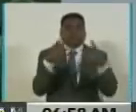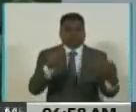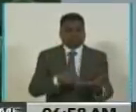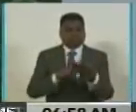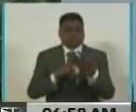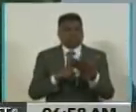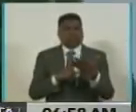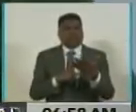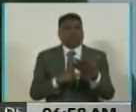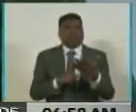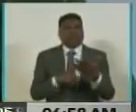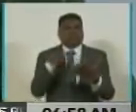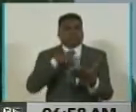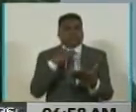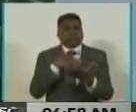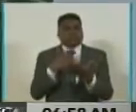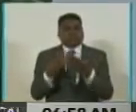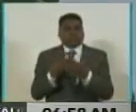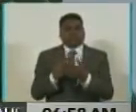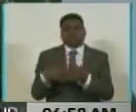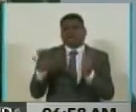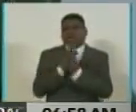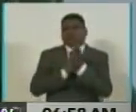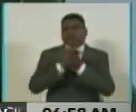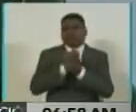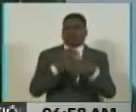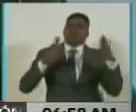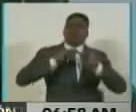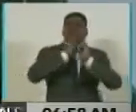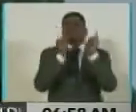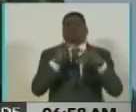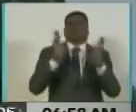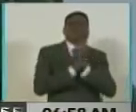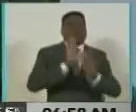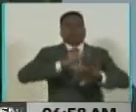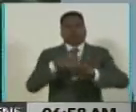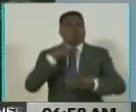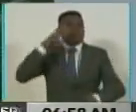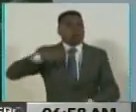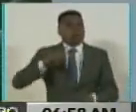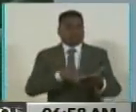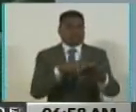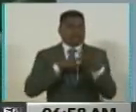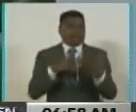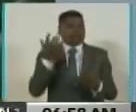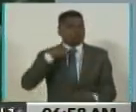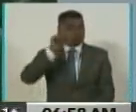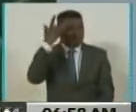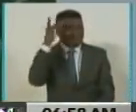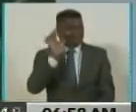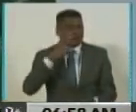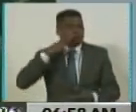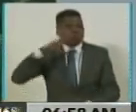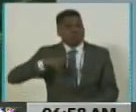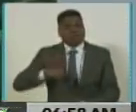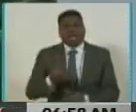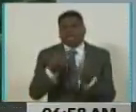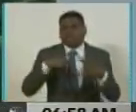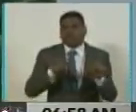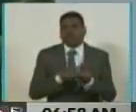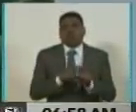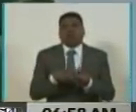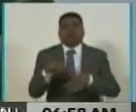leyó, y te sientes vengado y te va feliz para esta calle porque el Nacional dijo la verdad en la que tú crees. Y así con los medios también